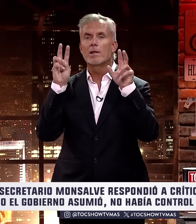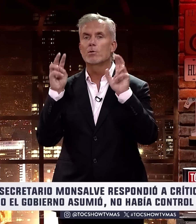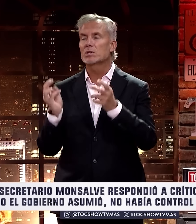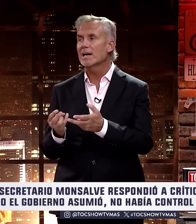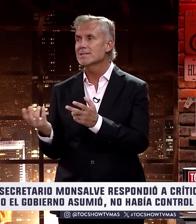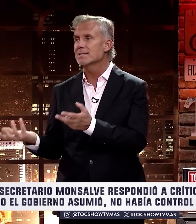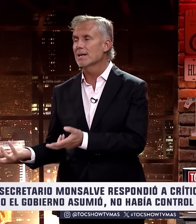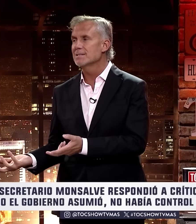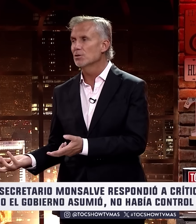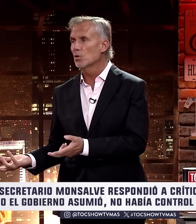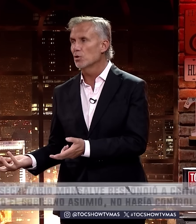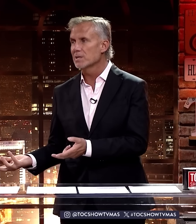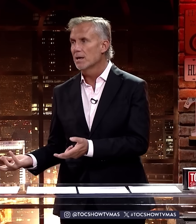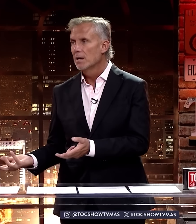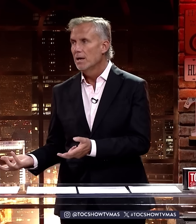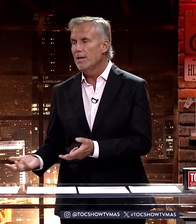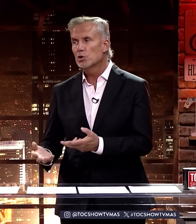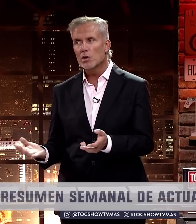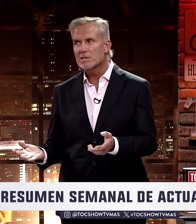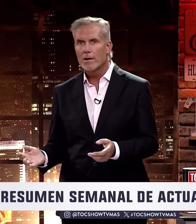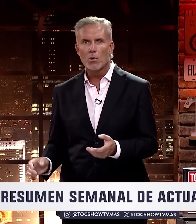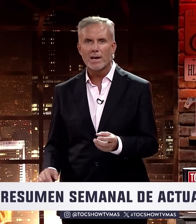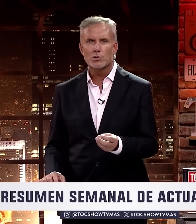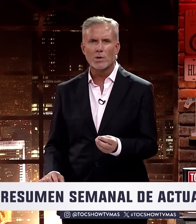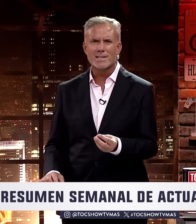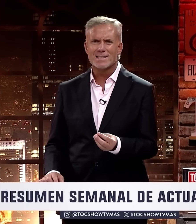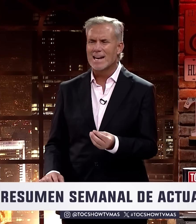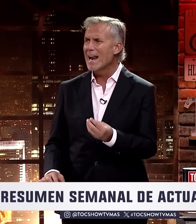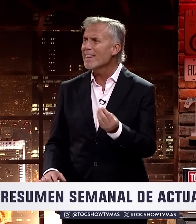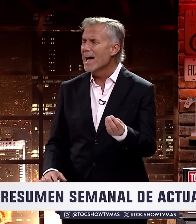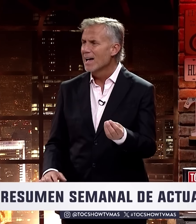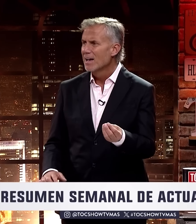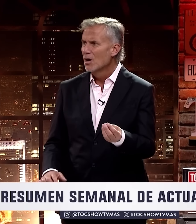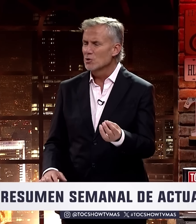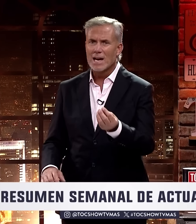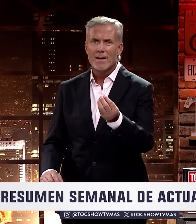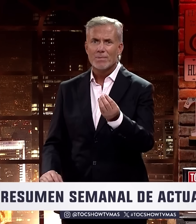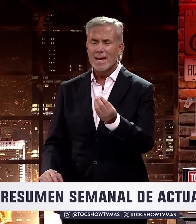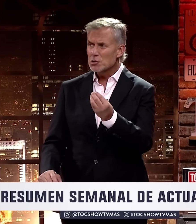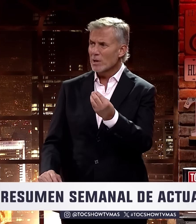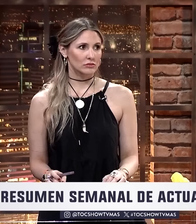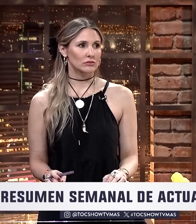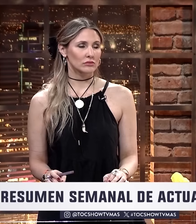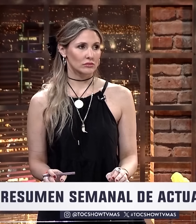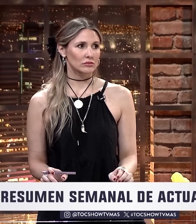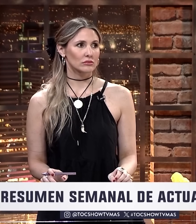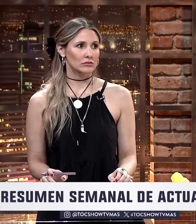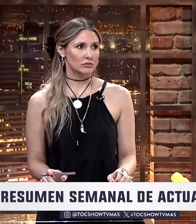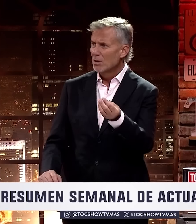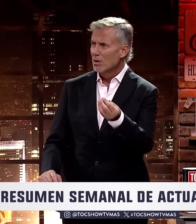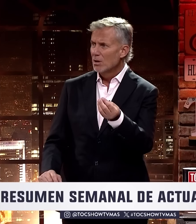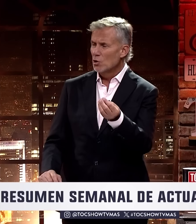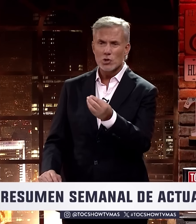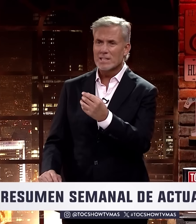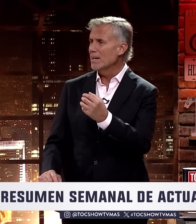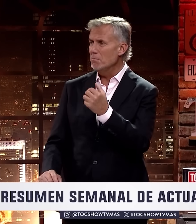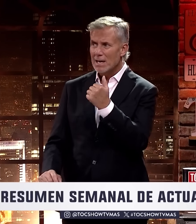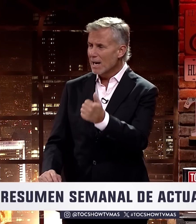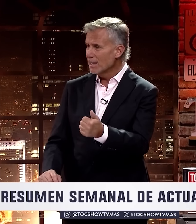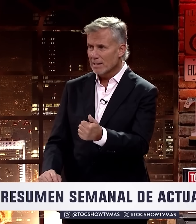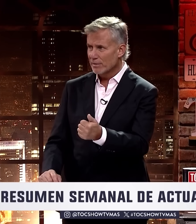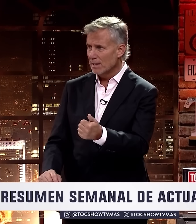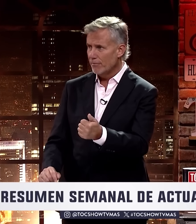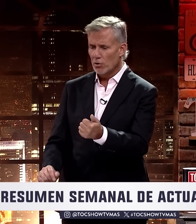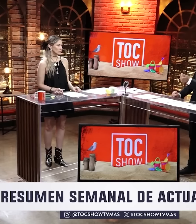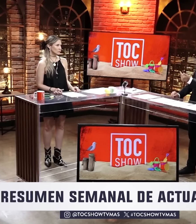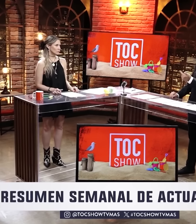como de demostrar que se están haciendo cosas. Y todos sabemos que eso es nada. O sea, eso que incautaron... No se terminan